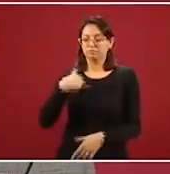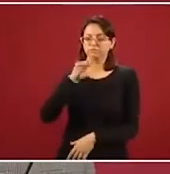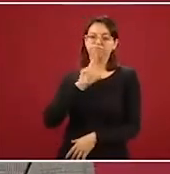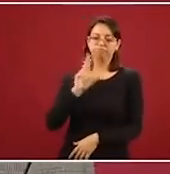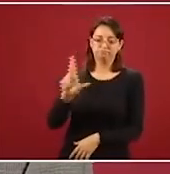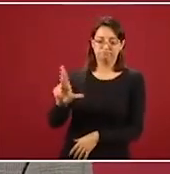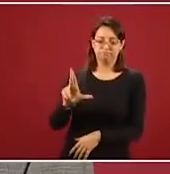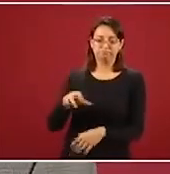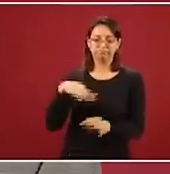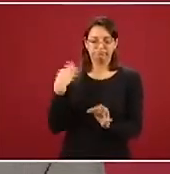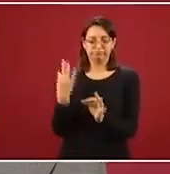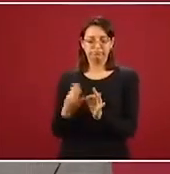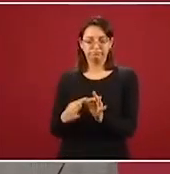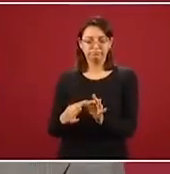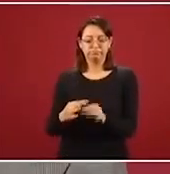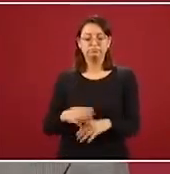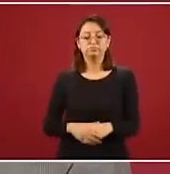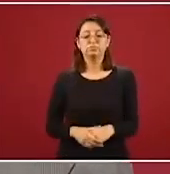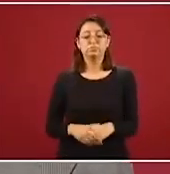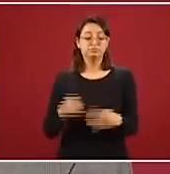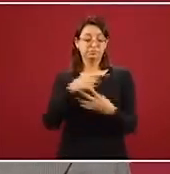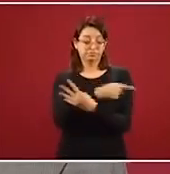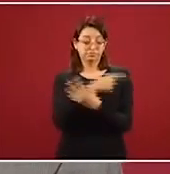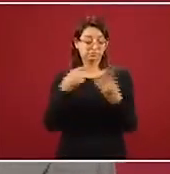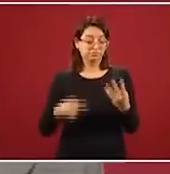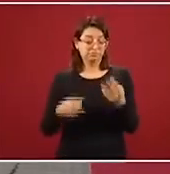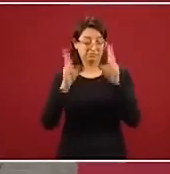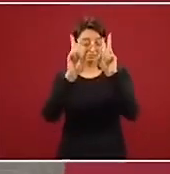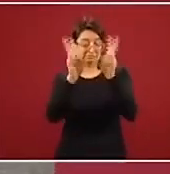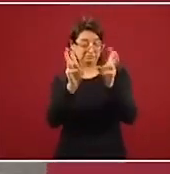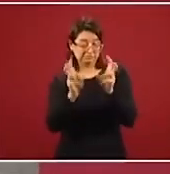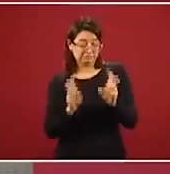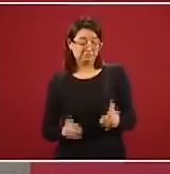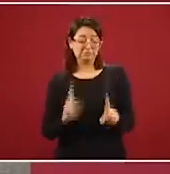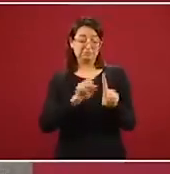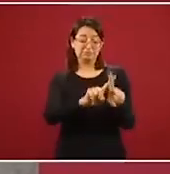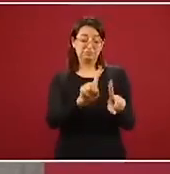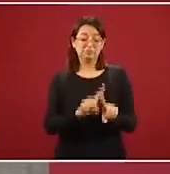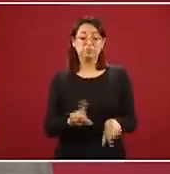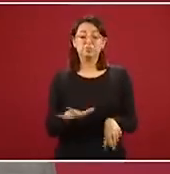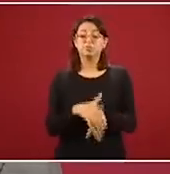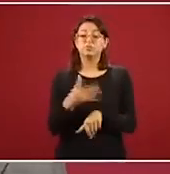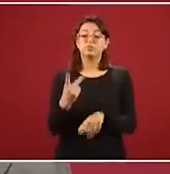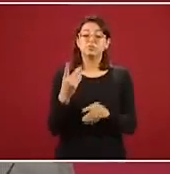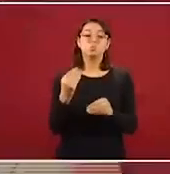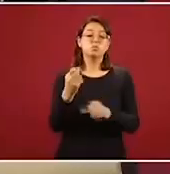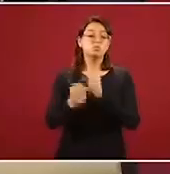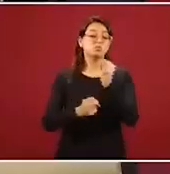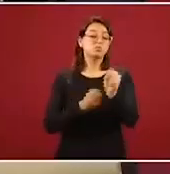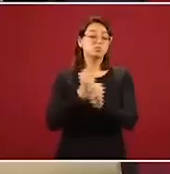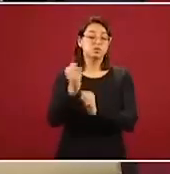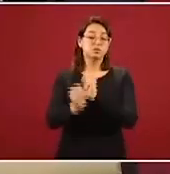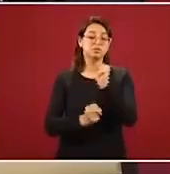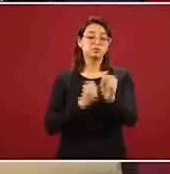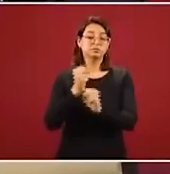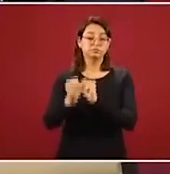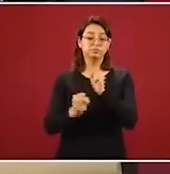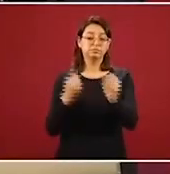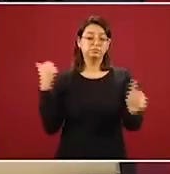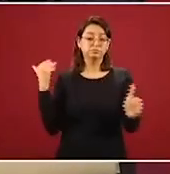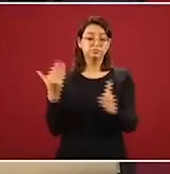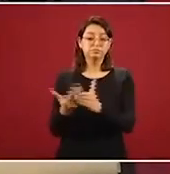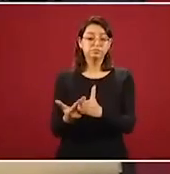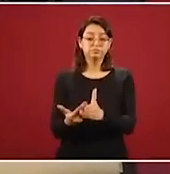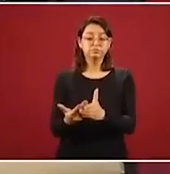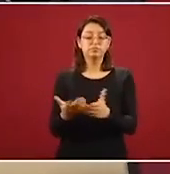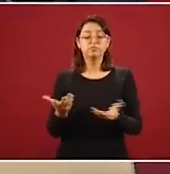que corresponde. Son varios aspectos, efectivamente estamos hablando a lo largo de varios años. Aquí hay que considerar algunos asuntos, no